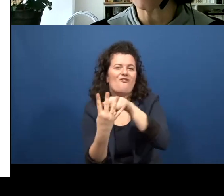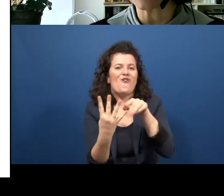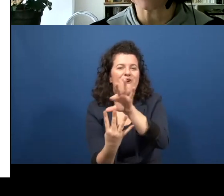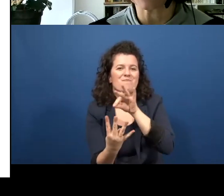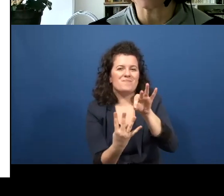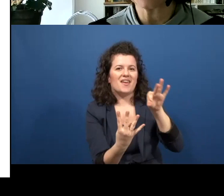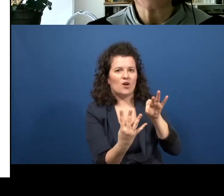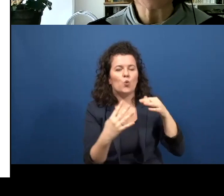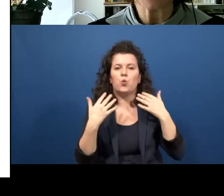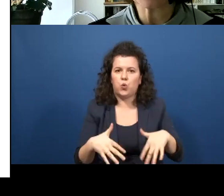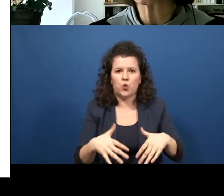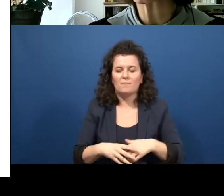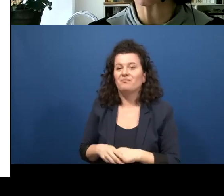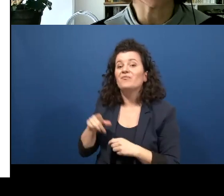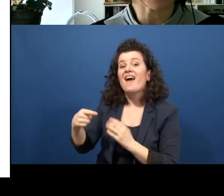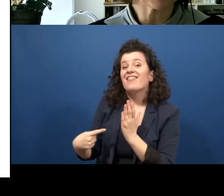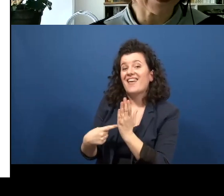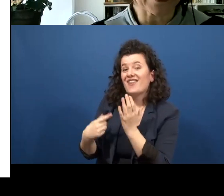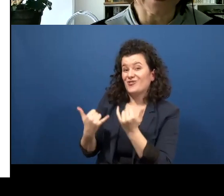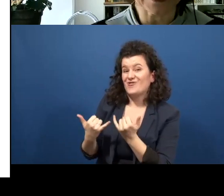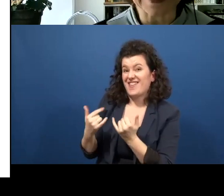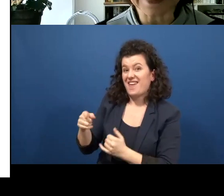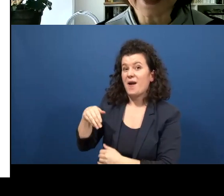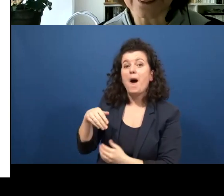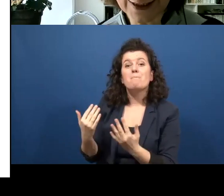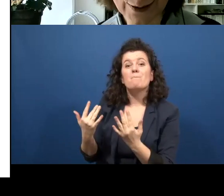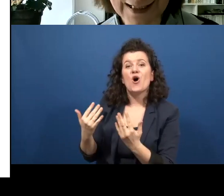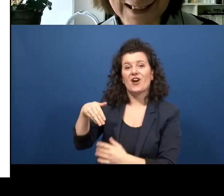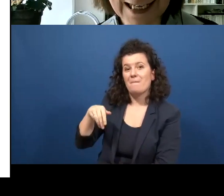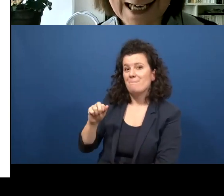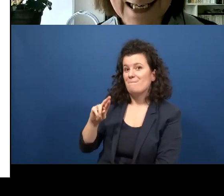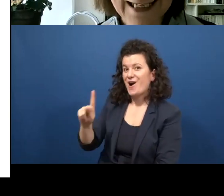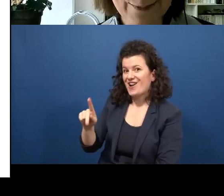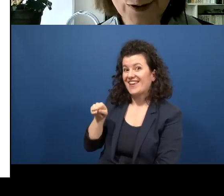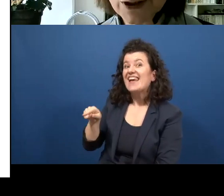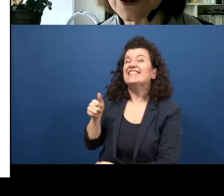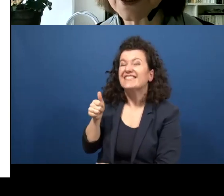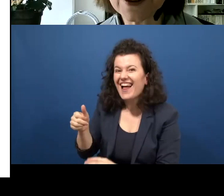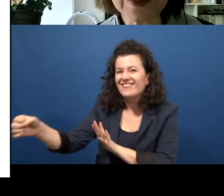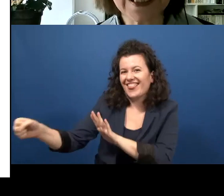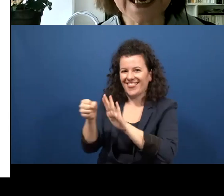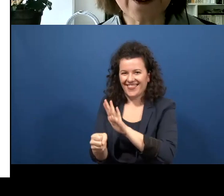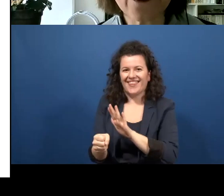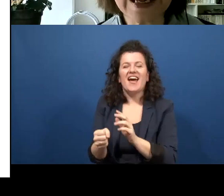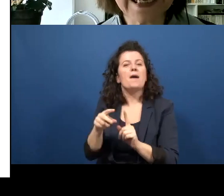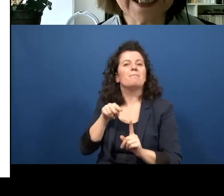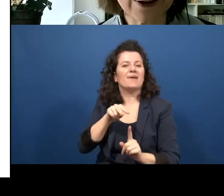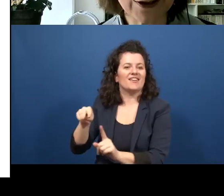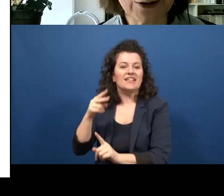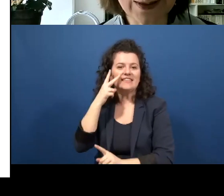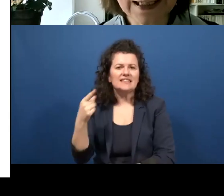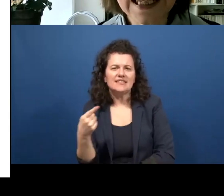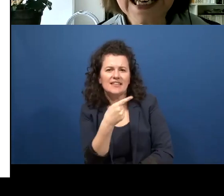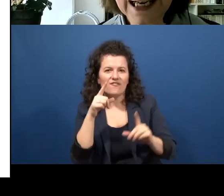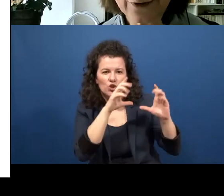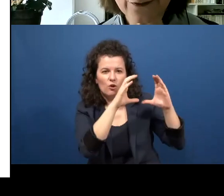selección muy estricto, pero Mark Scofield, que está aquí ayudándonos con la tecnología, fue uno de los beneficiarios del programa. Lo